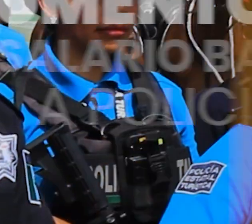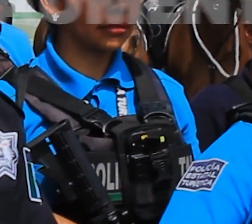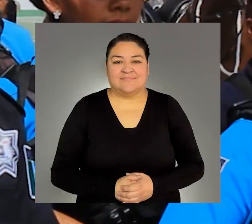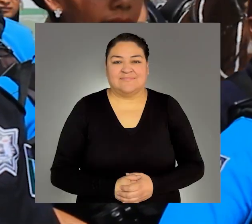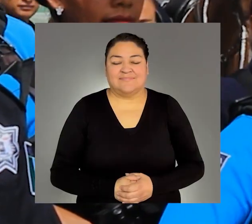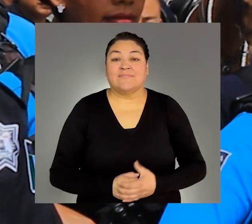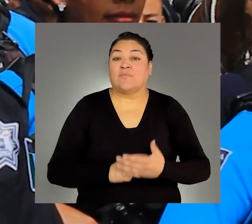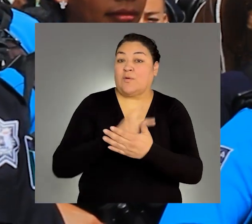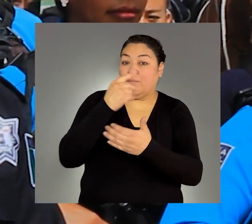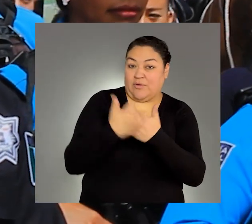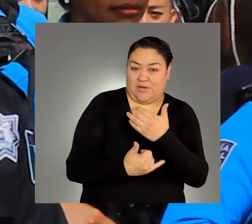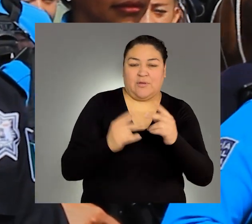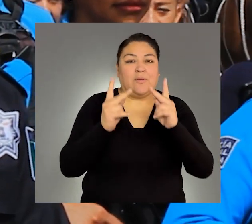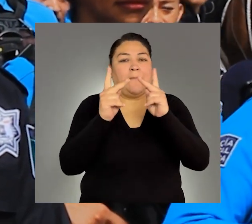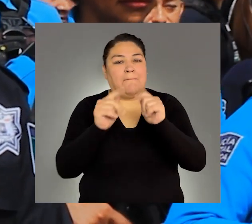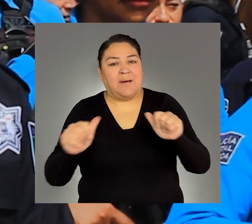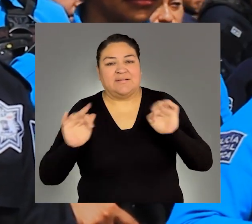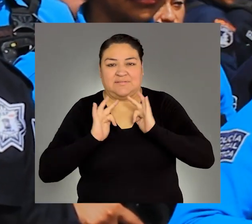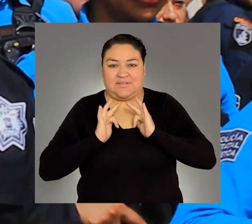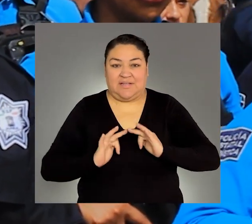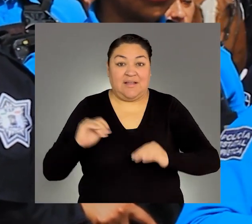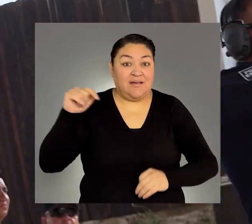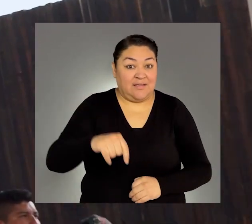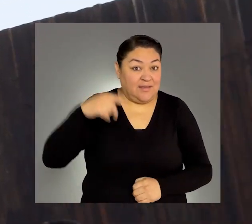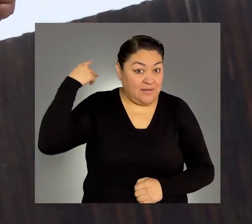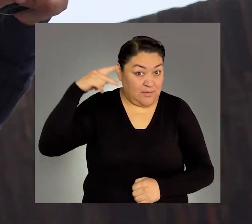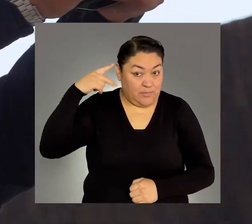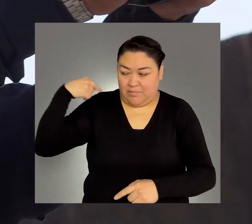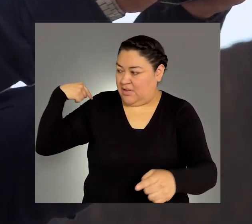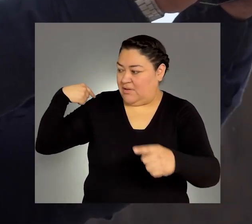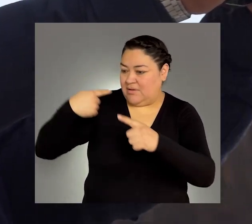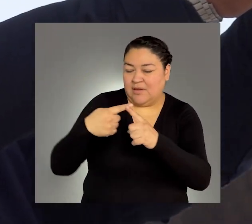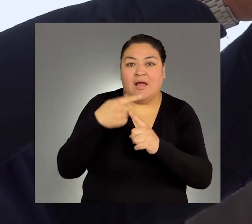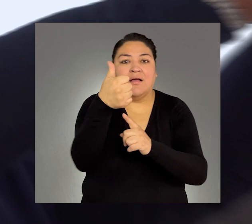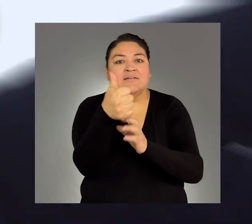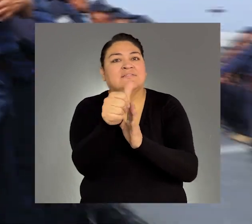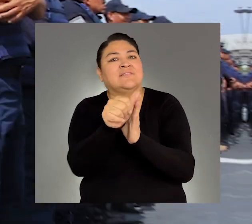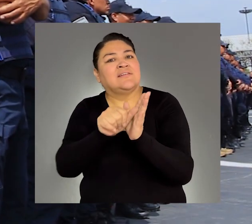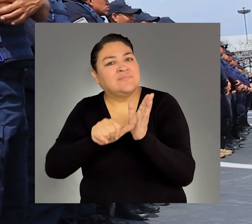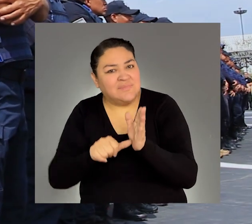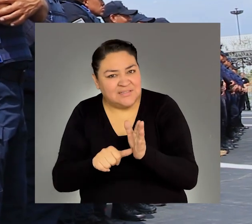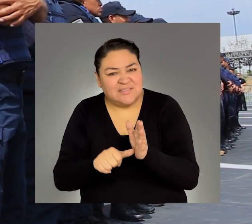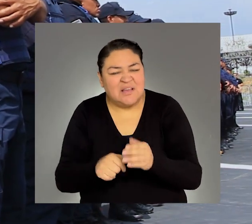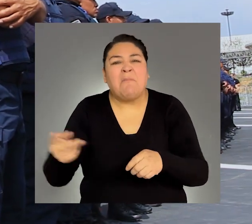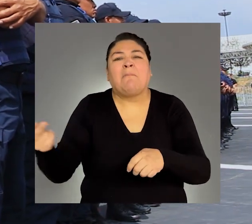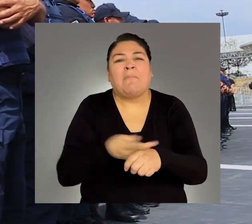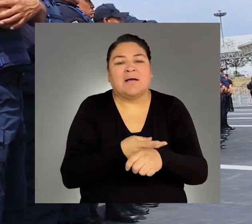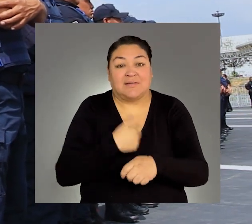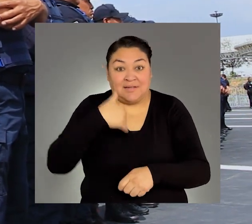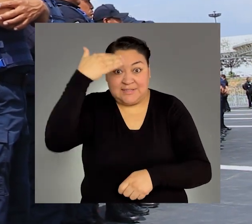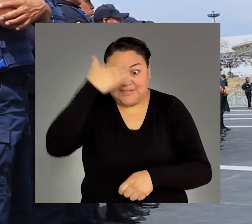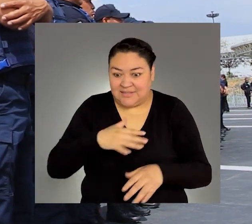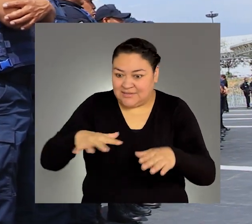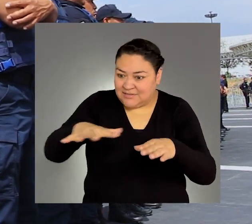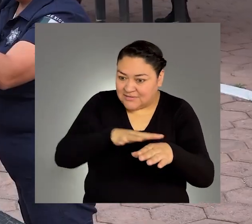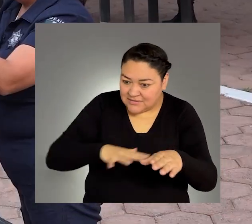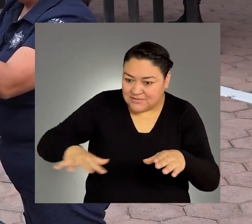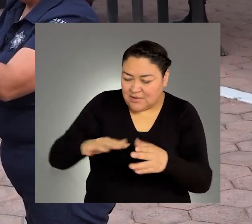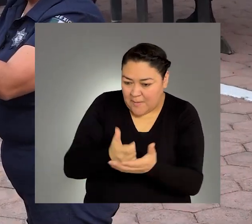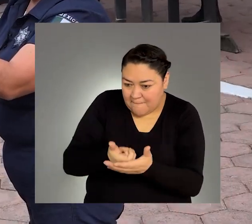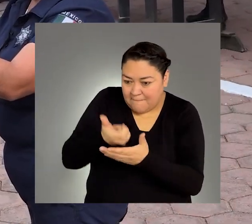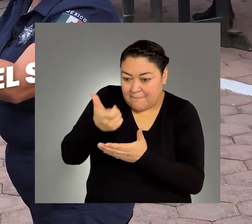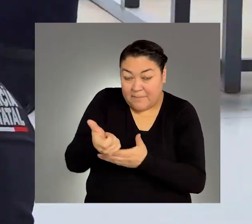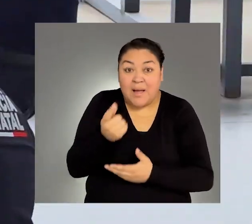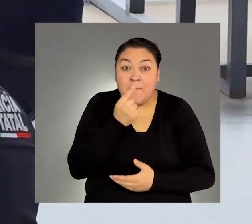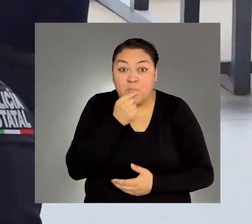A 6 meses de la implementación del Plan Estratégico por Puebla, Paz, Seguridad y Justicia, hemos aumentado en 10% el salario base